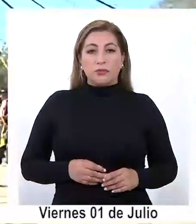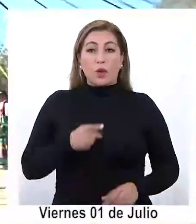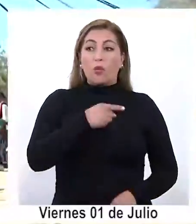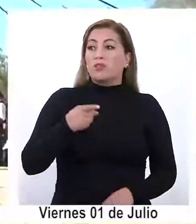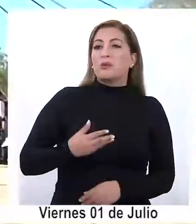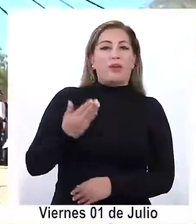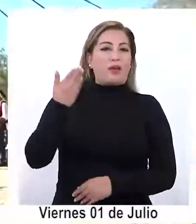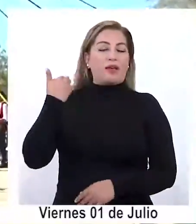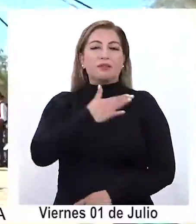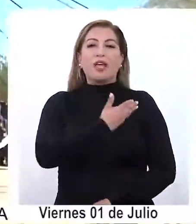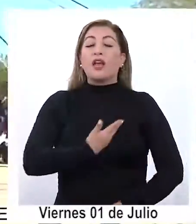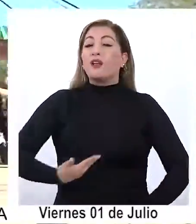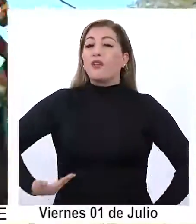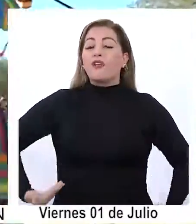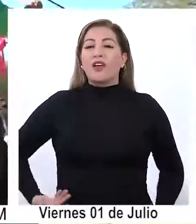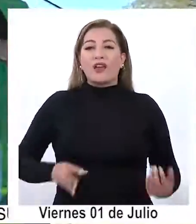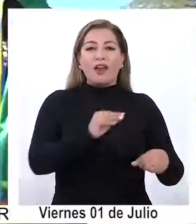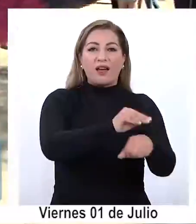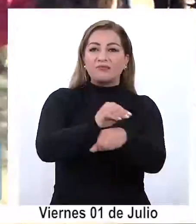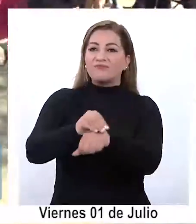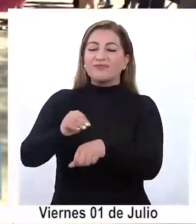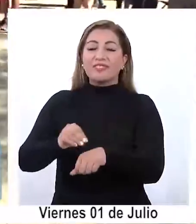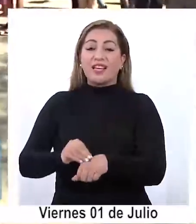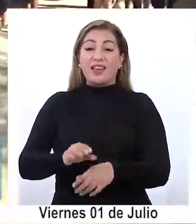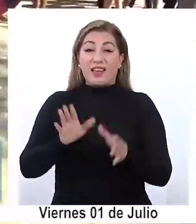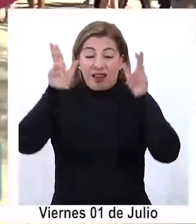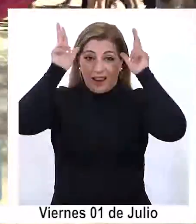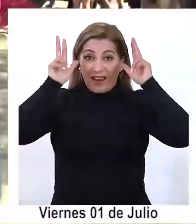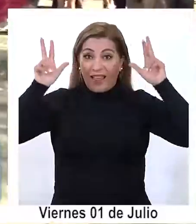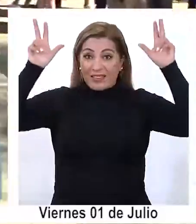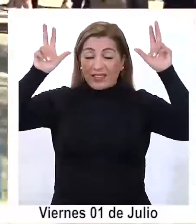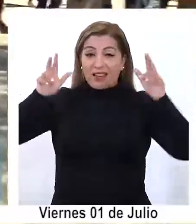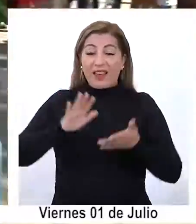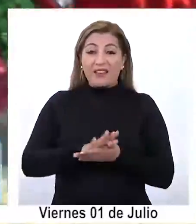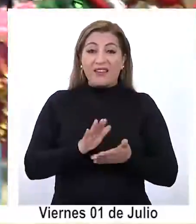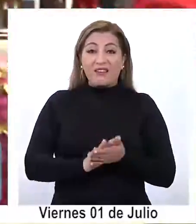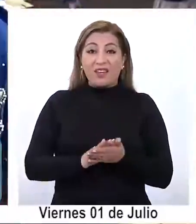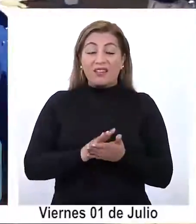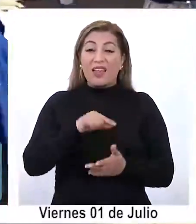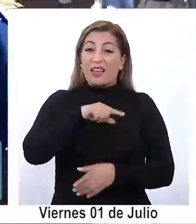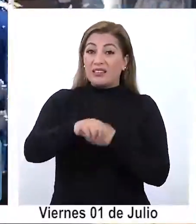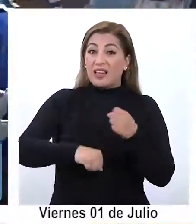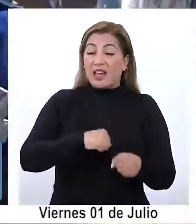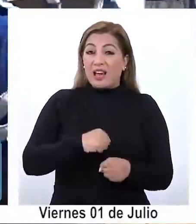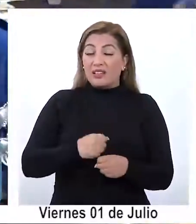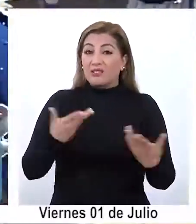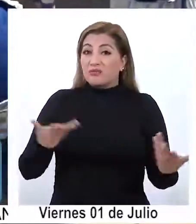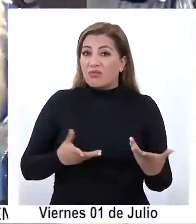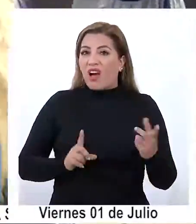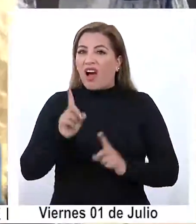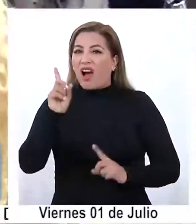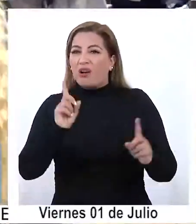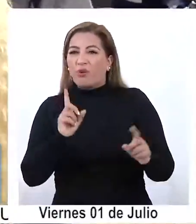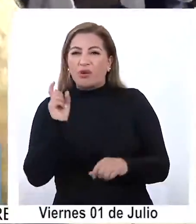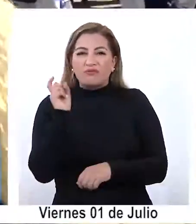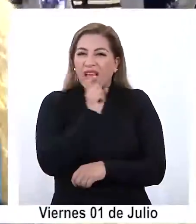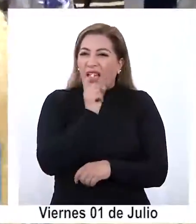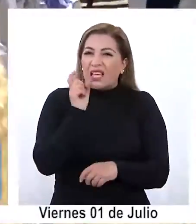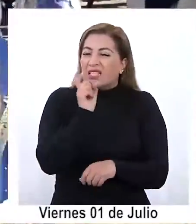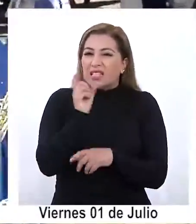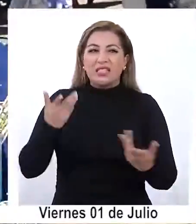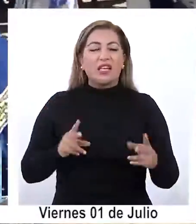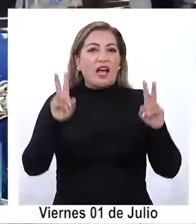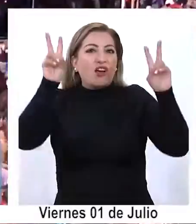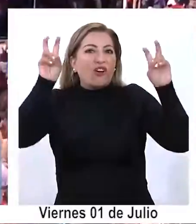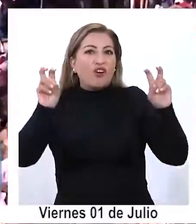A una semana de que el gobierno anunciara la suspensión de la fiesta de la Tirana 2022, aún se oyen voces